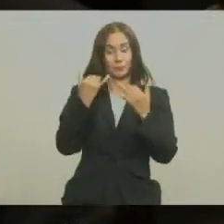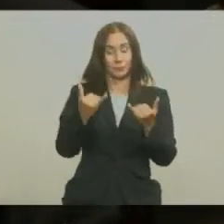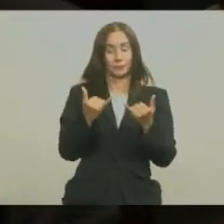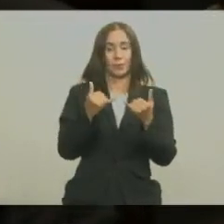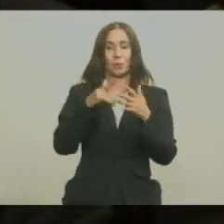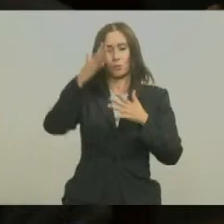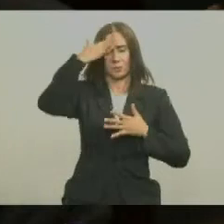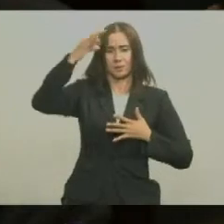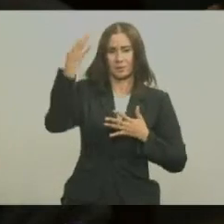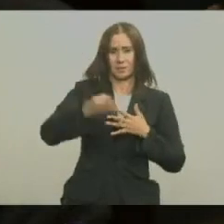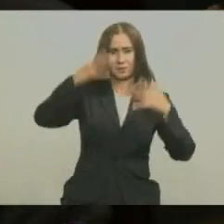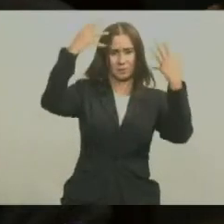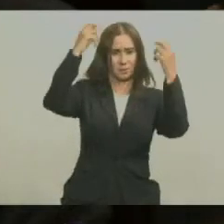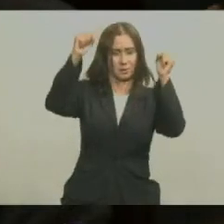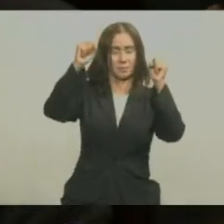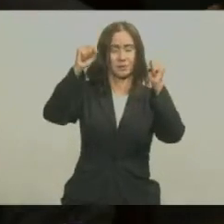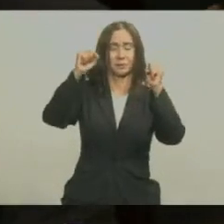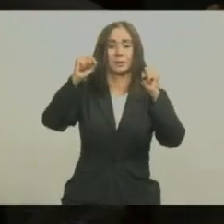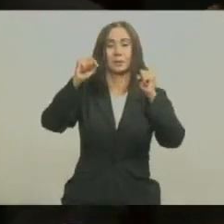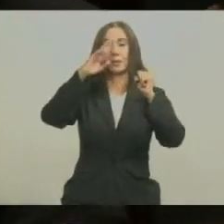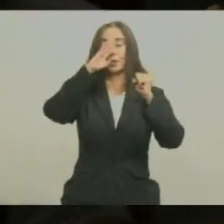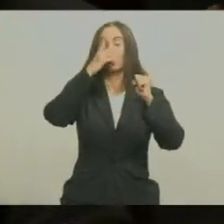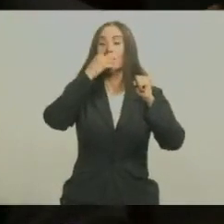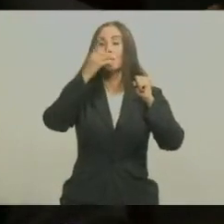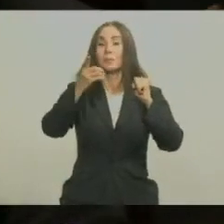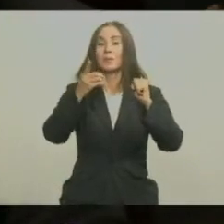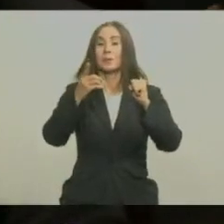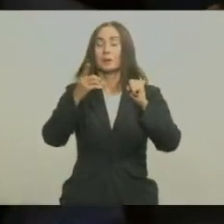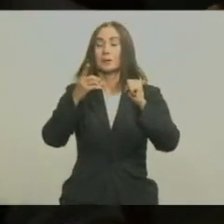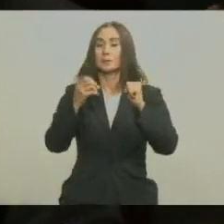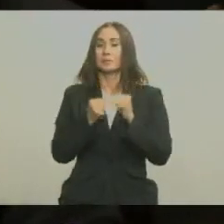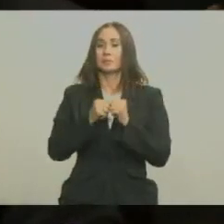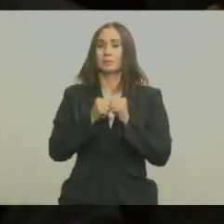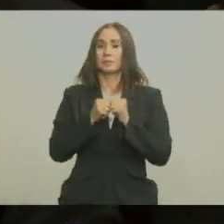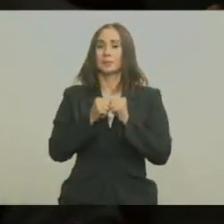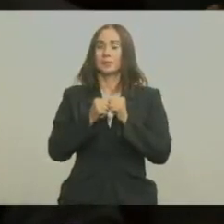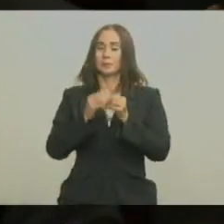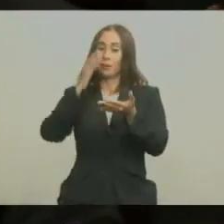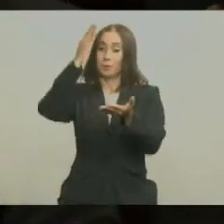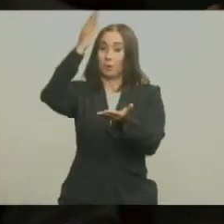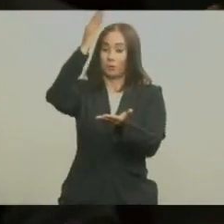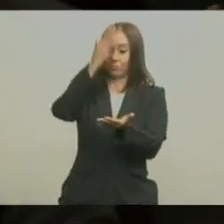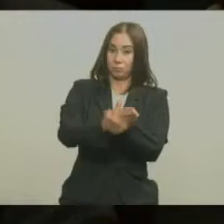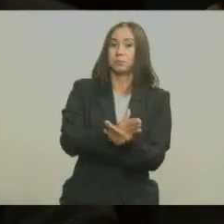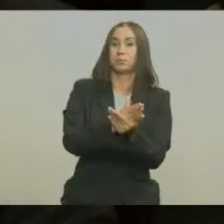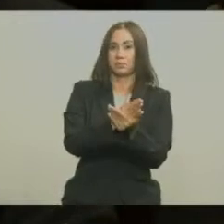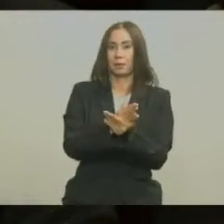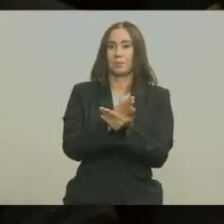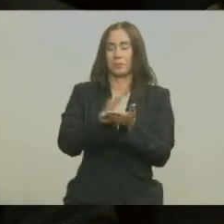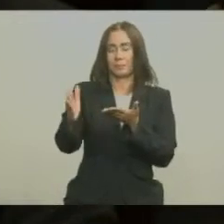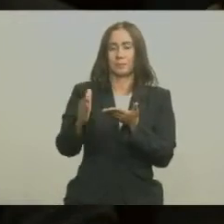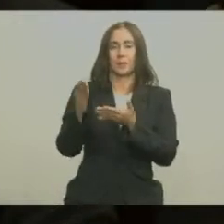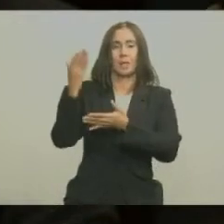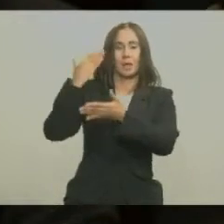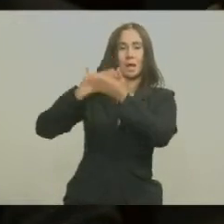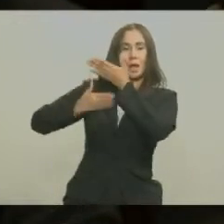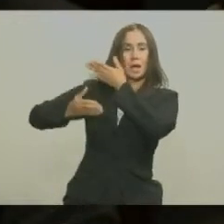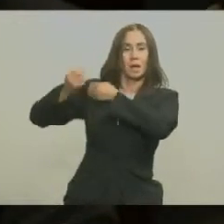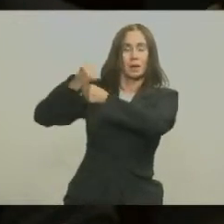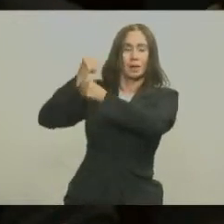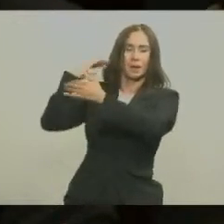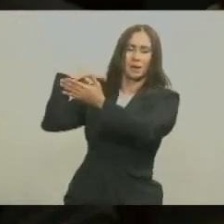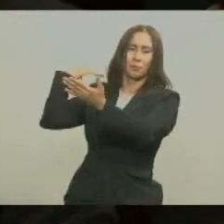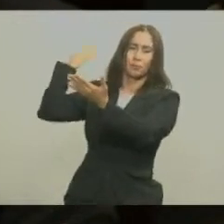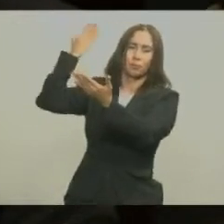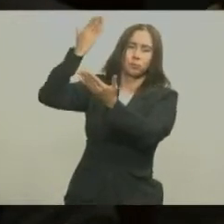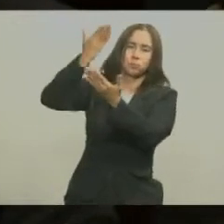con esta decisión del Presidente de la República se le pone un pare a milenios, milenios, señores, de años, desde